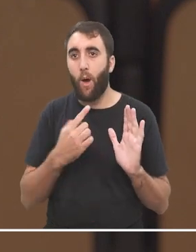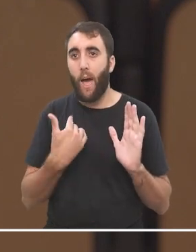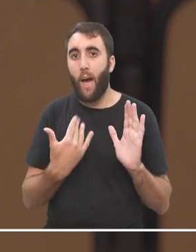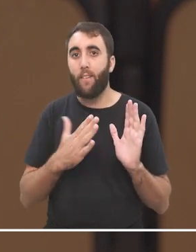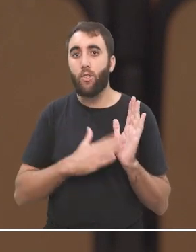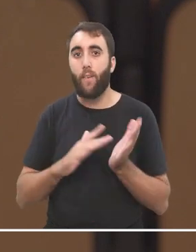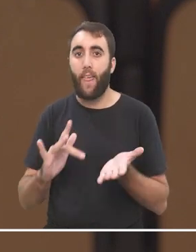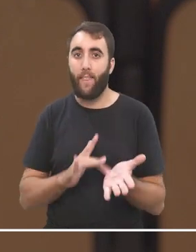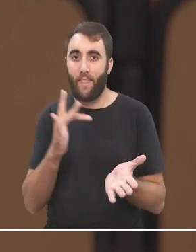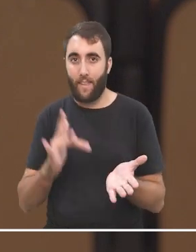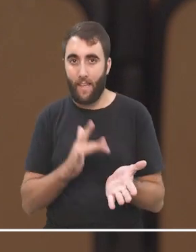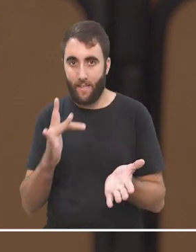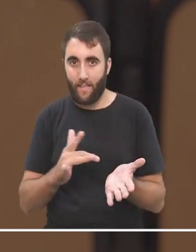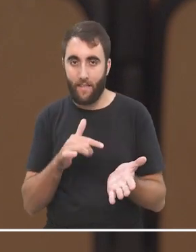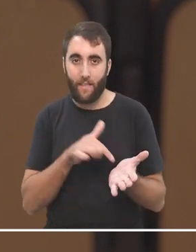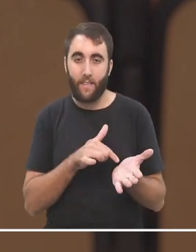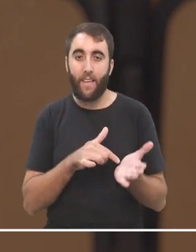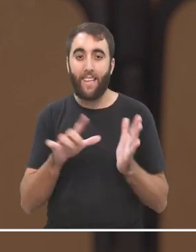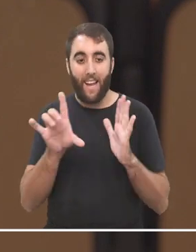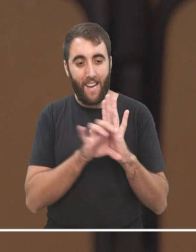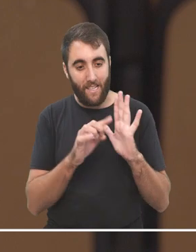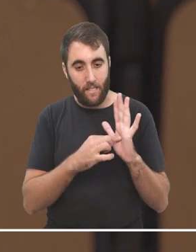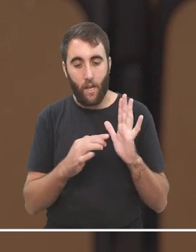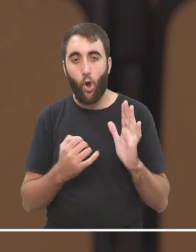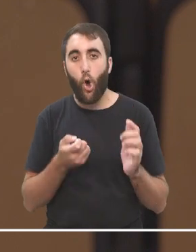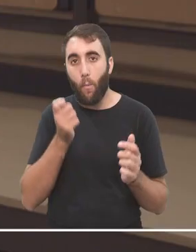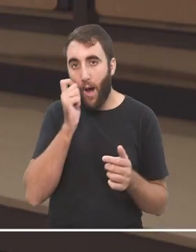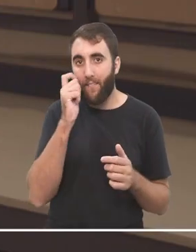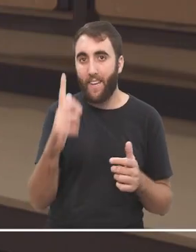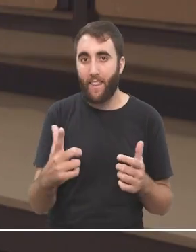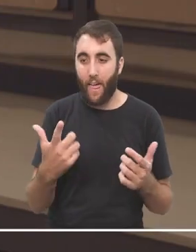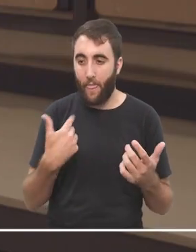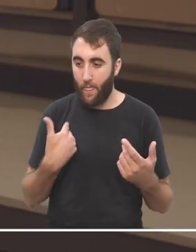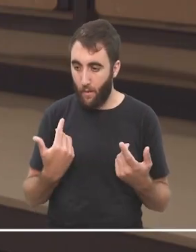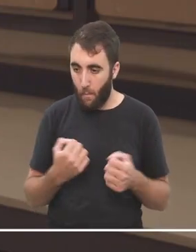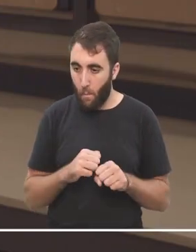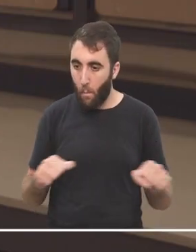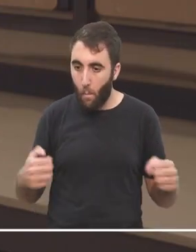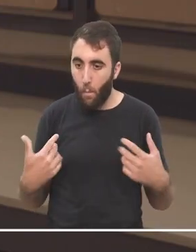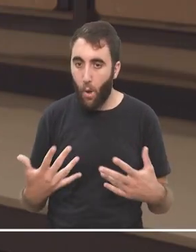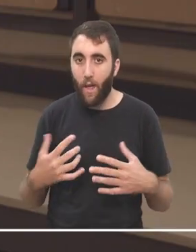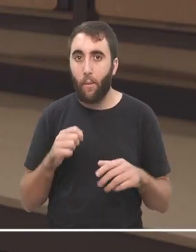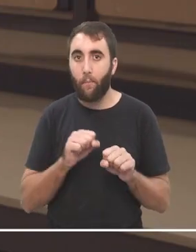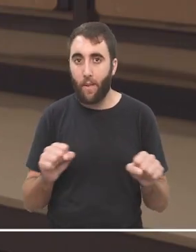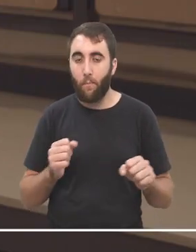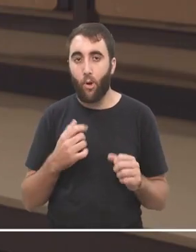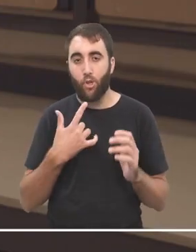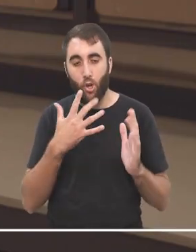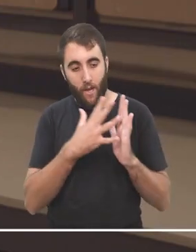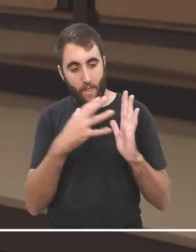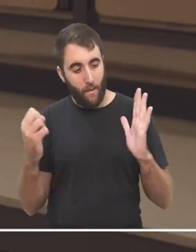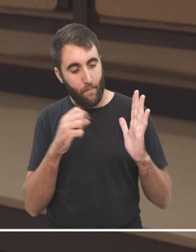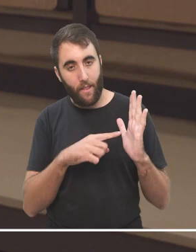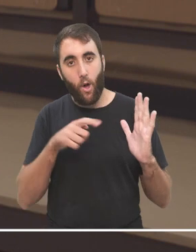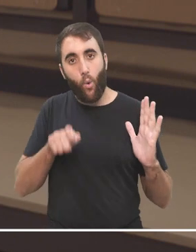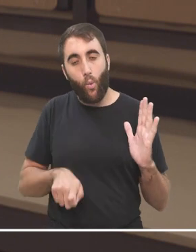hablan de lo digital, que la habilidad de las personas que interpretan la